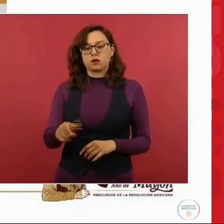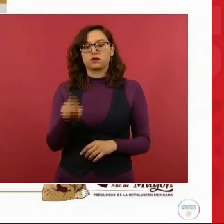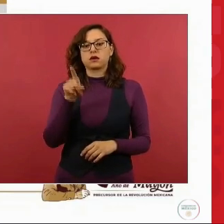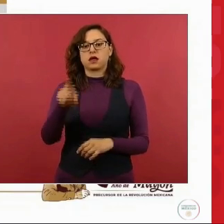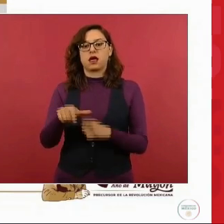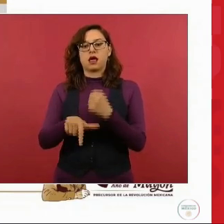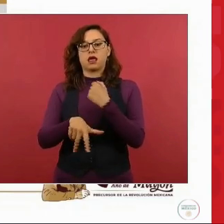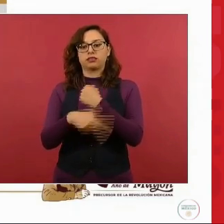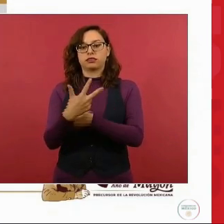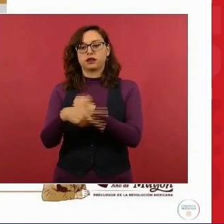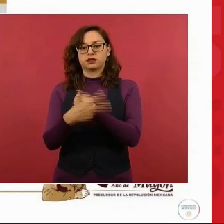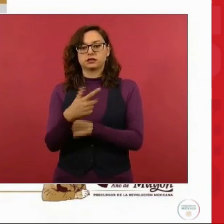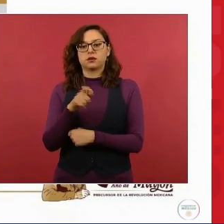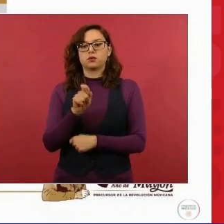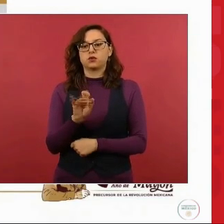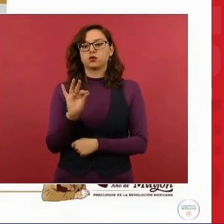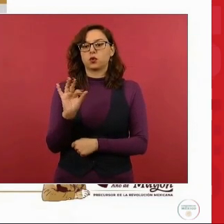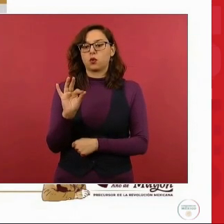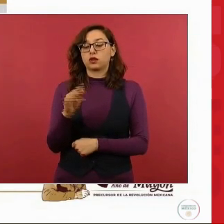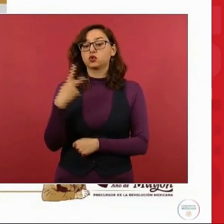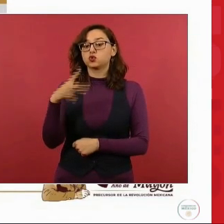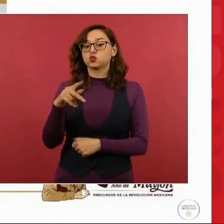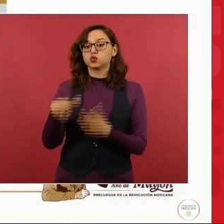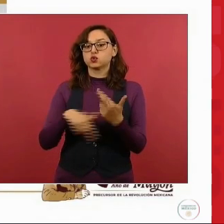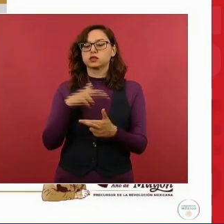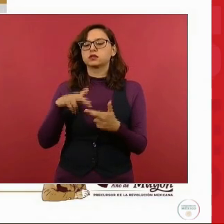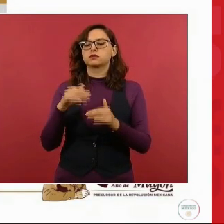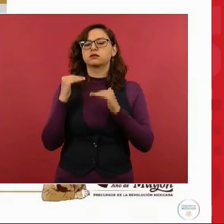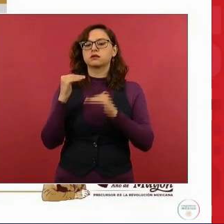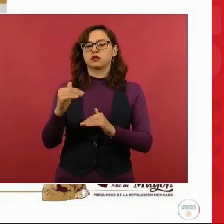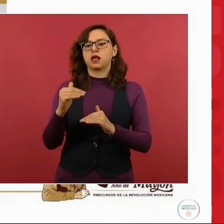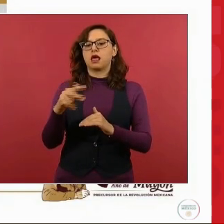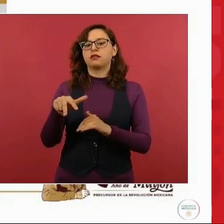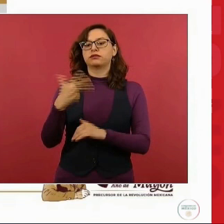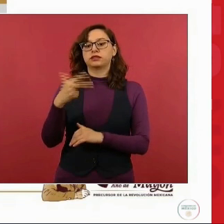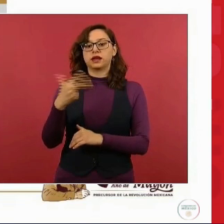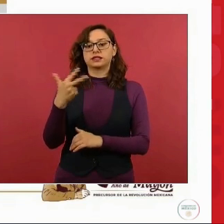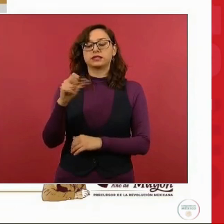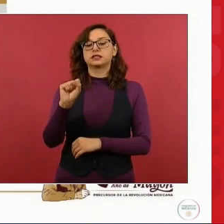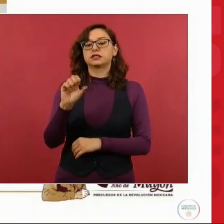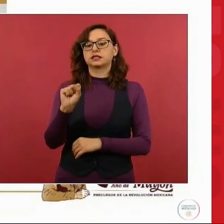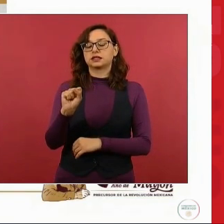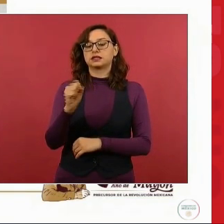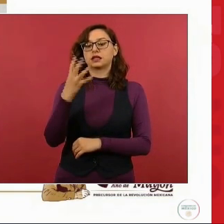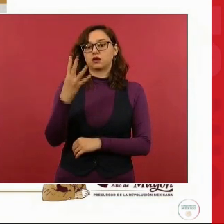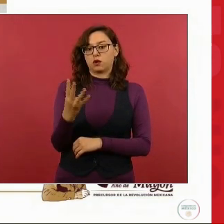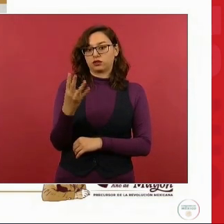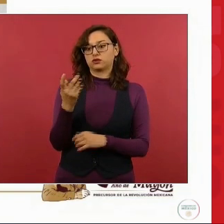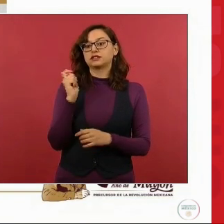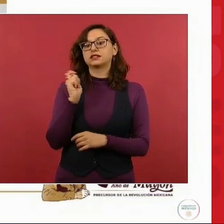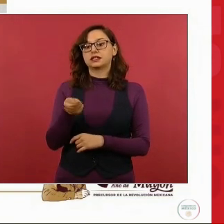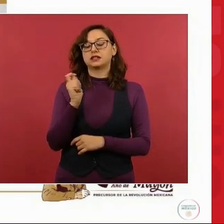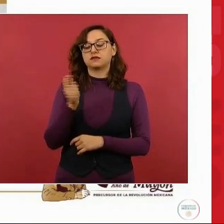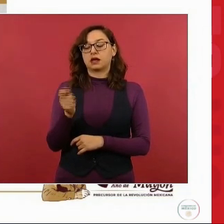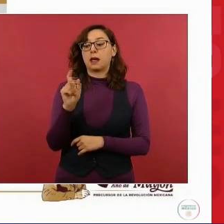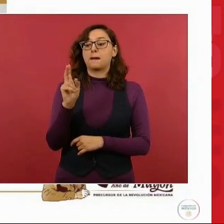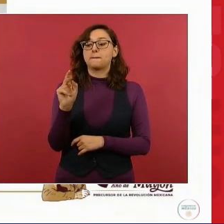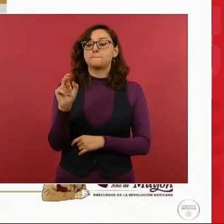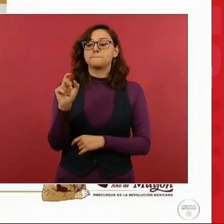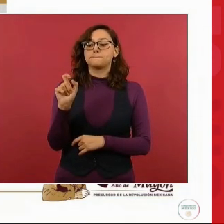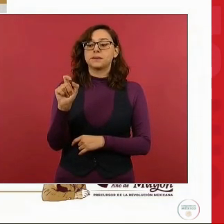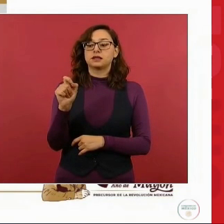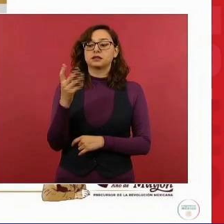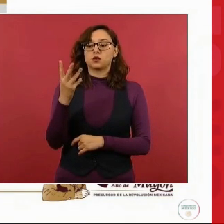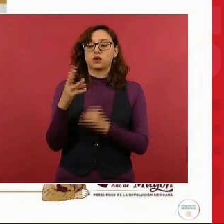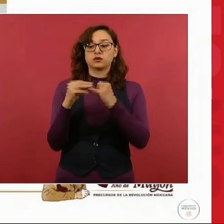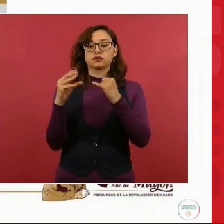con 40 centavos, cuando el precio máximo es de 13 pesos con 64 centavos, son 24